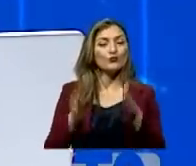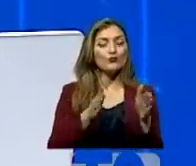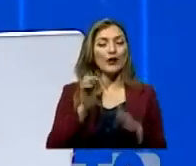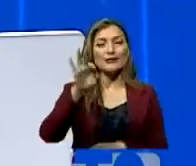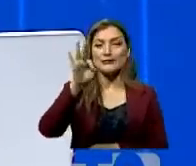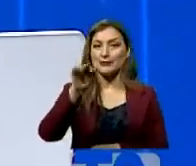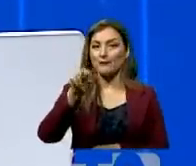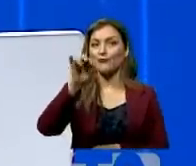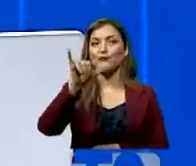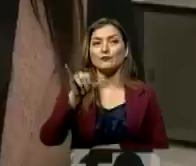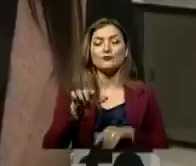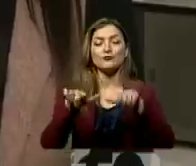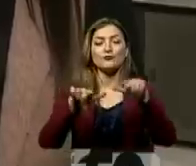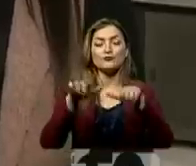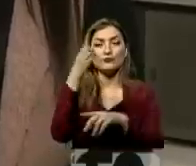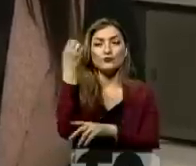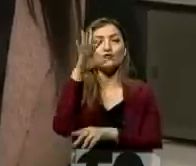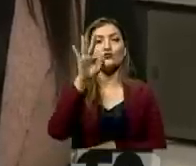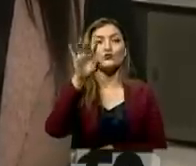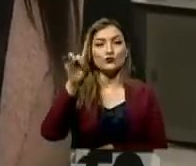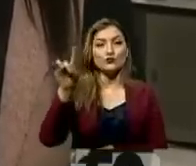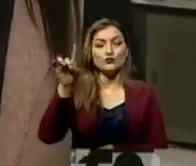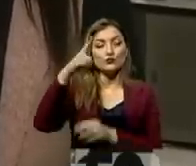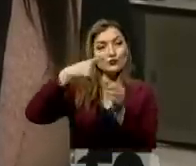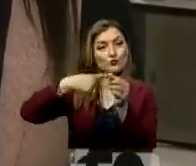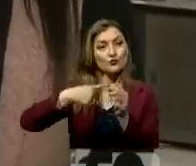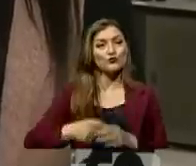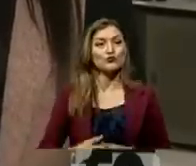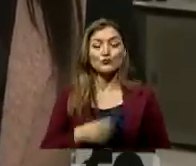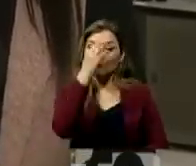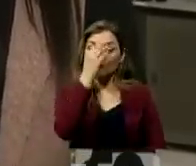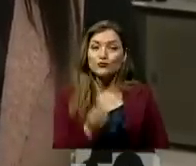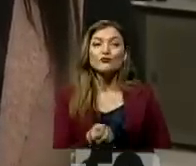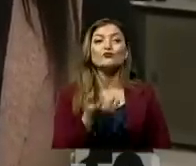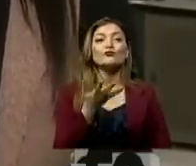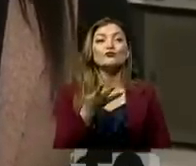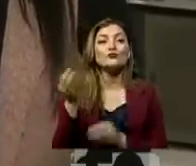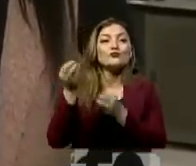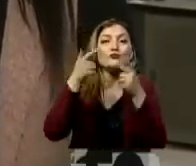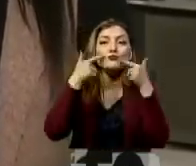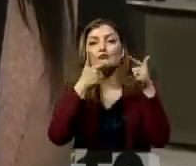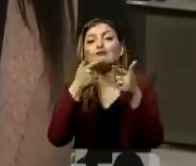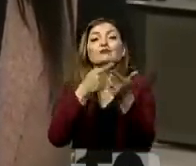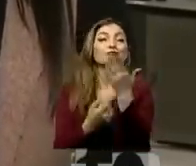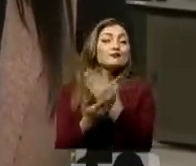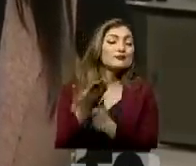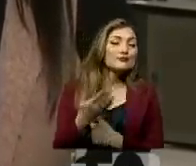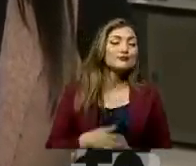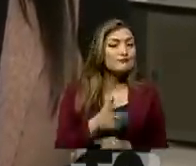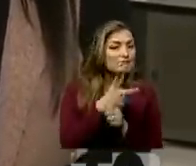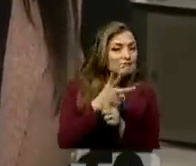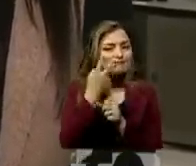ella está en el 911 en quito este fin buenos días que se puede monitorear hasta ahora que están a través de las cámaras